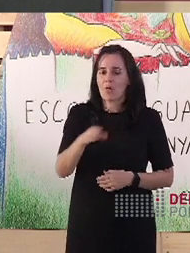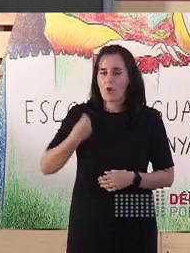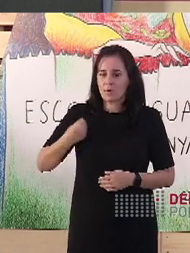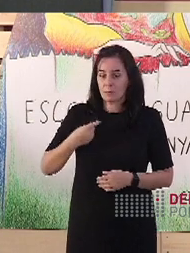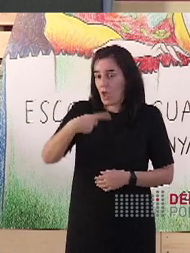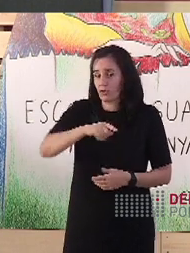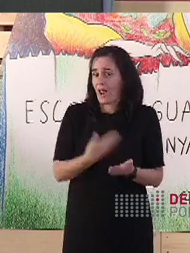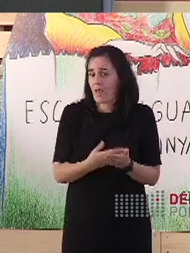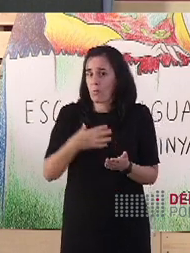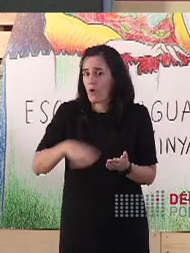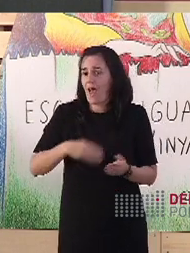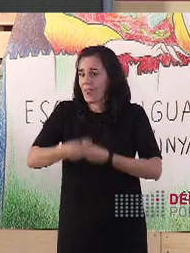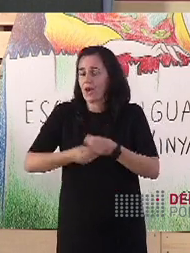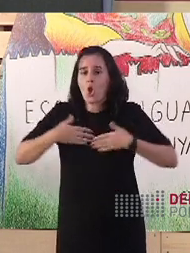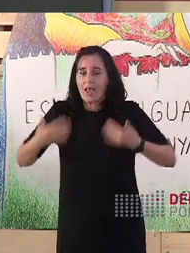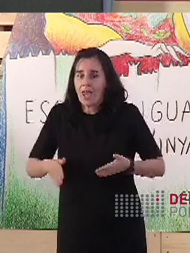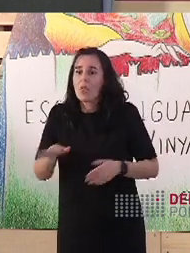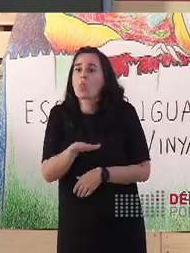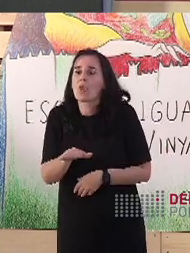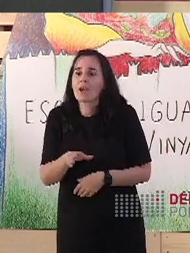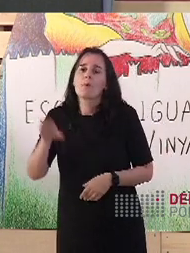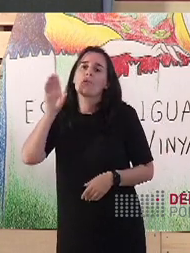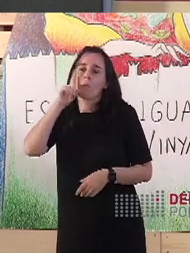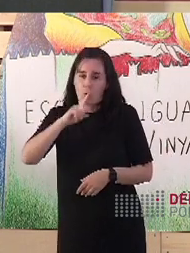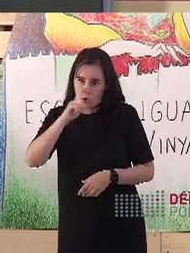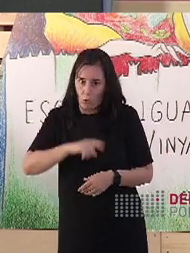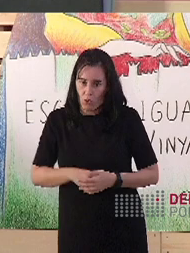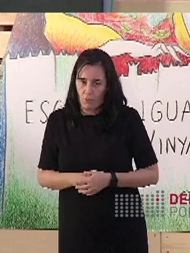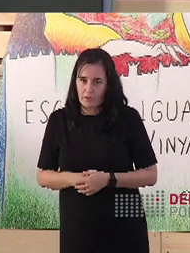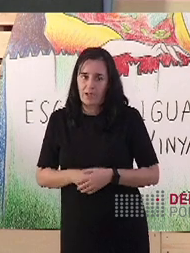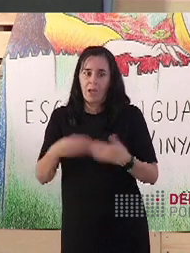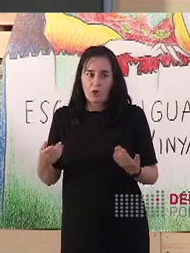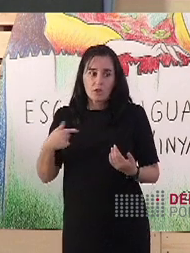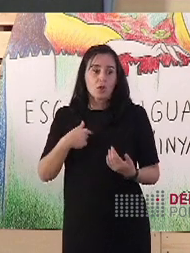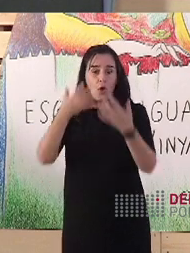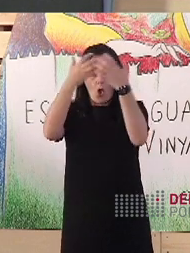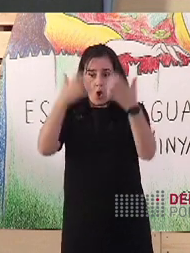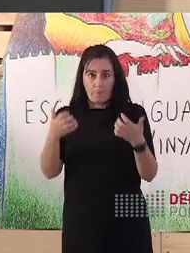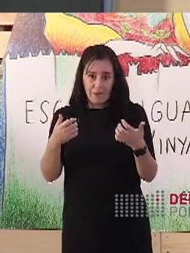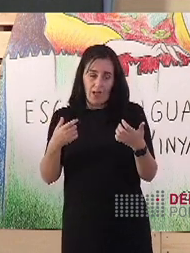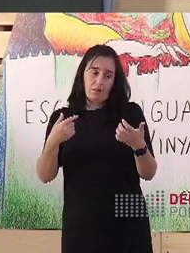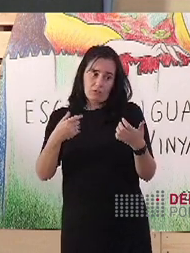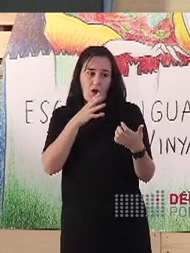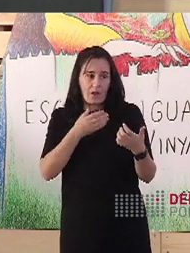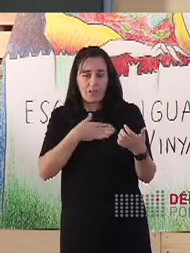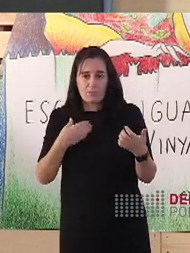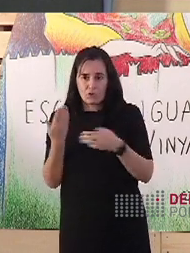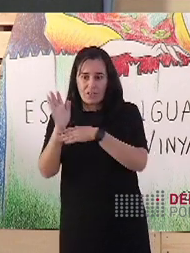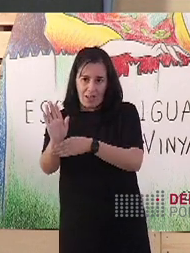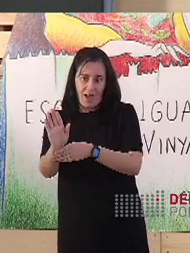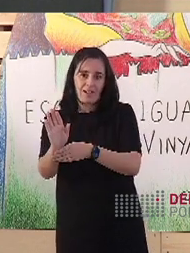en la prostitución, ¿no? Y os hemos traído un comentario sacado de un foro de puteros porque, mirad, no, al